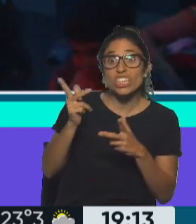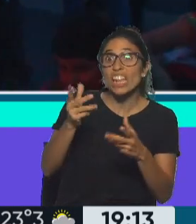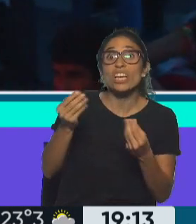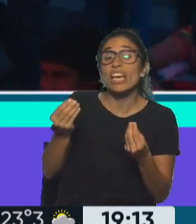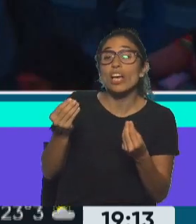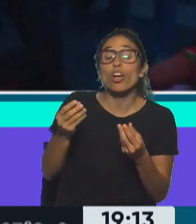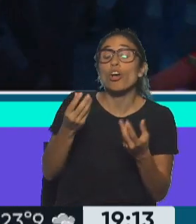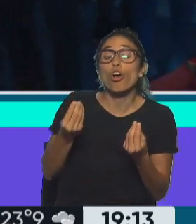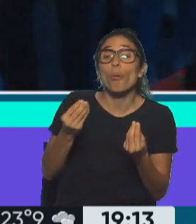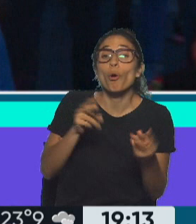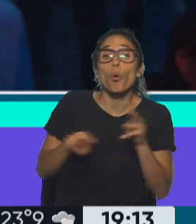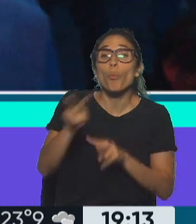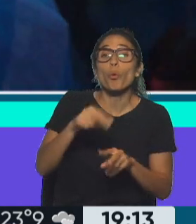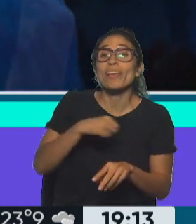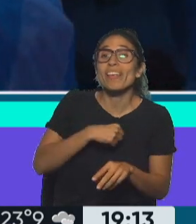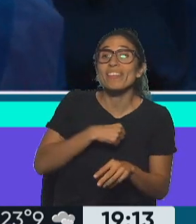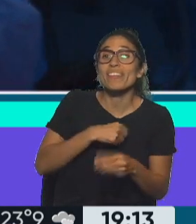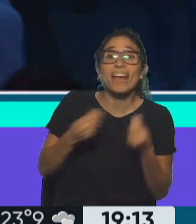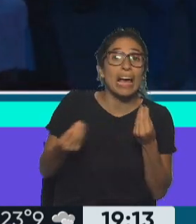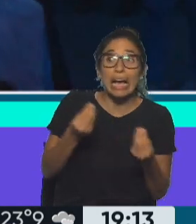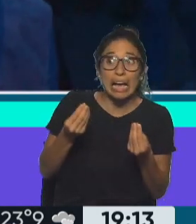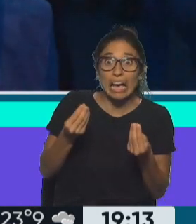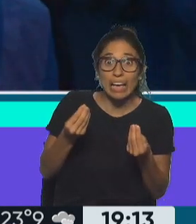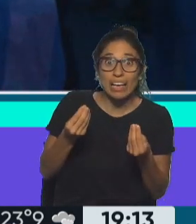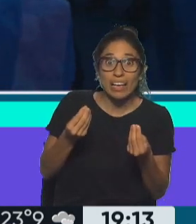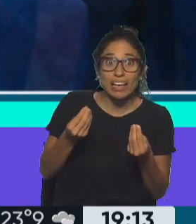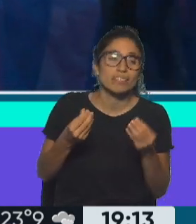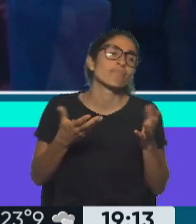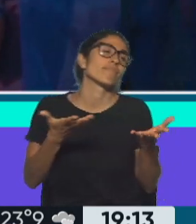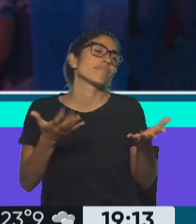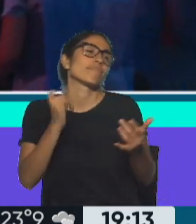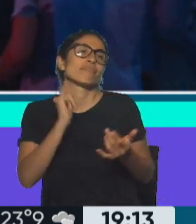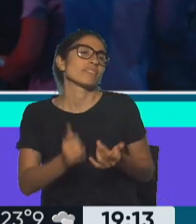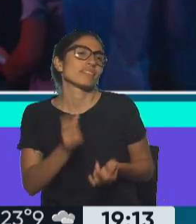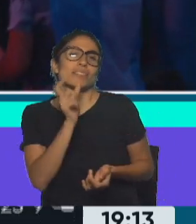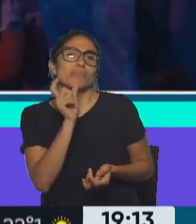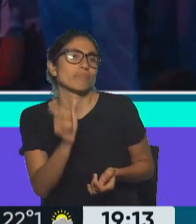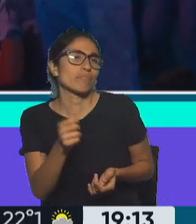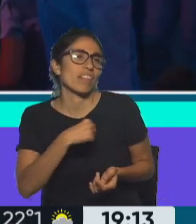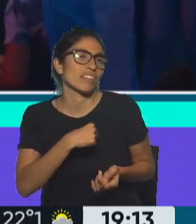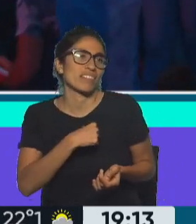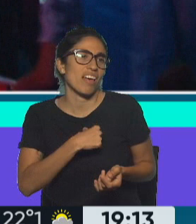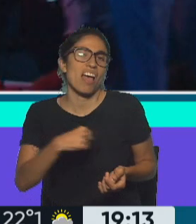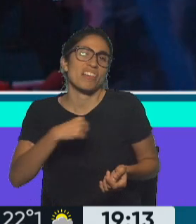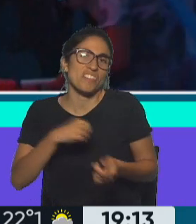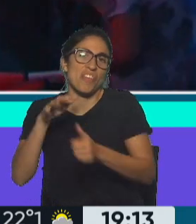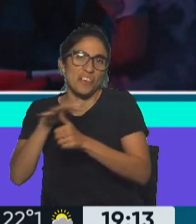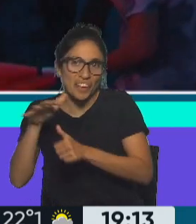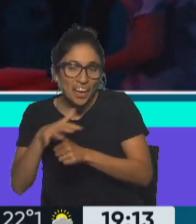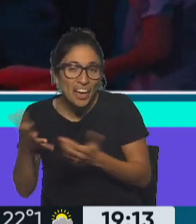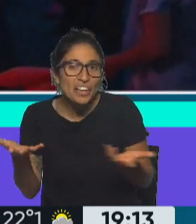¿no? se Por sigue supuesto. todavía interpelando el concepto Por de identidad, supuesto, ¿no, Alejandro? por A supuesto, pesar de que la tenemos identidad de leyes. género. Sí. Mira, en